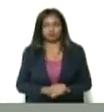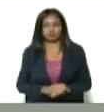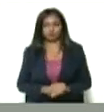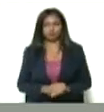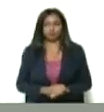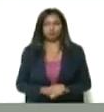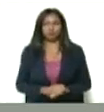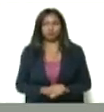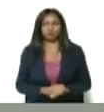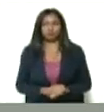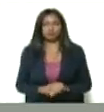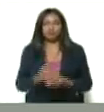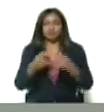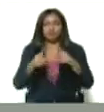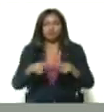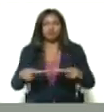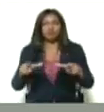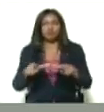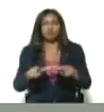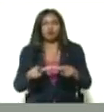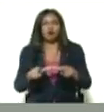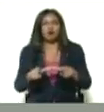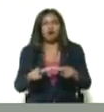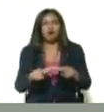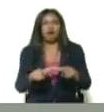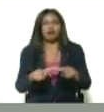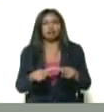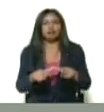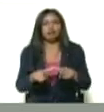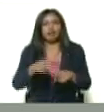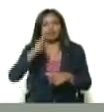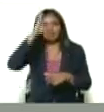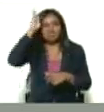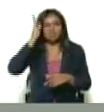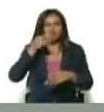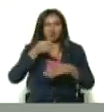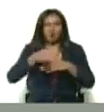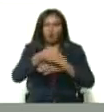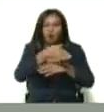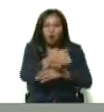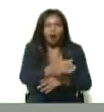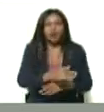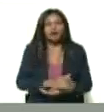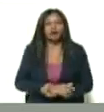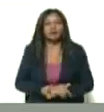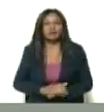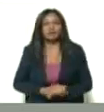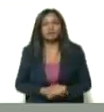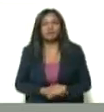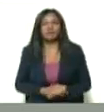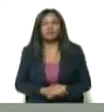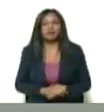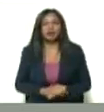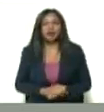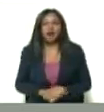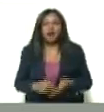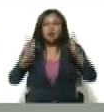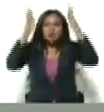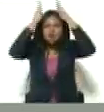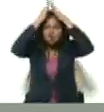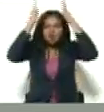En Chichiribichi, de tiburones ballenas, en la costa de Sucre, en